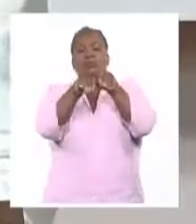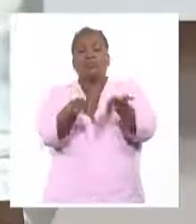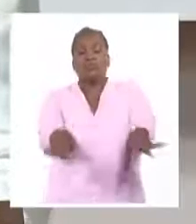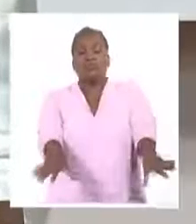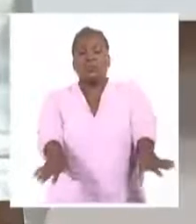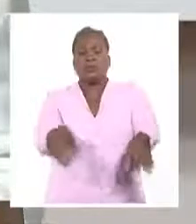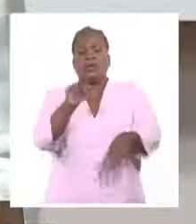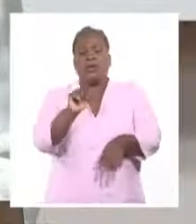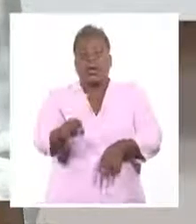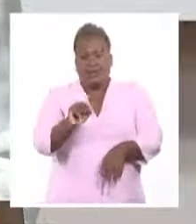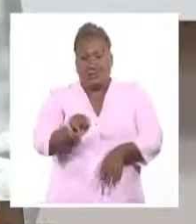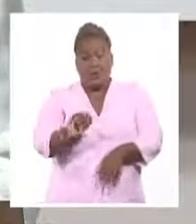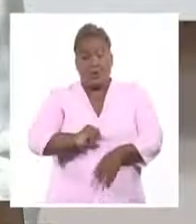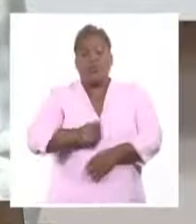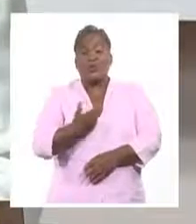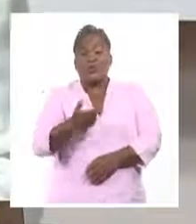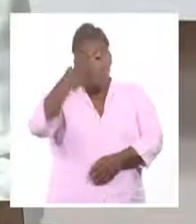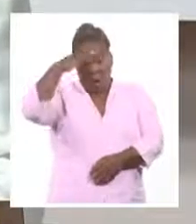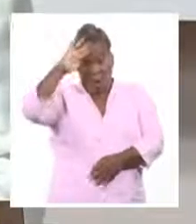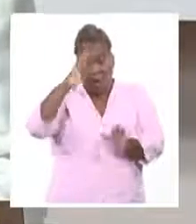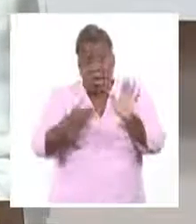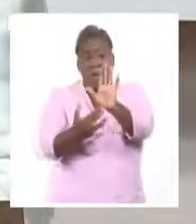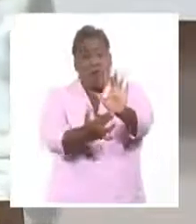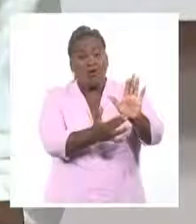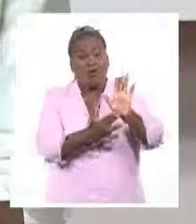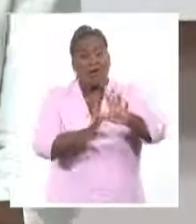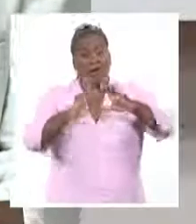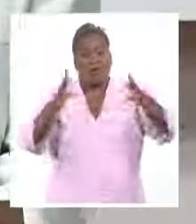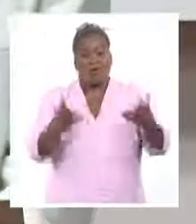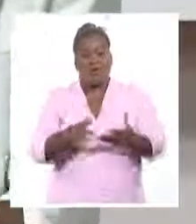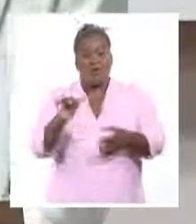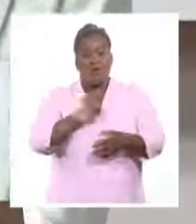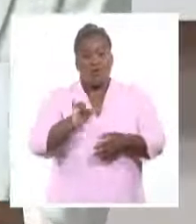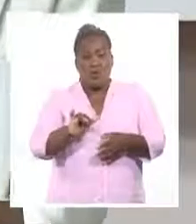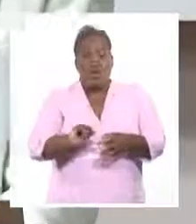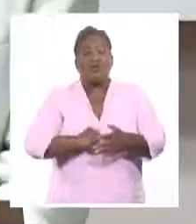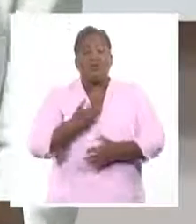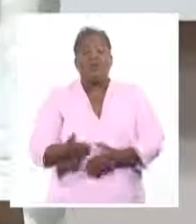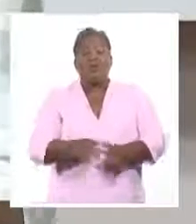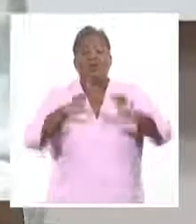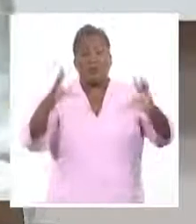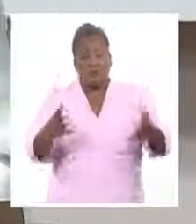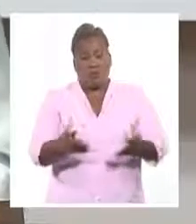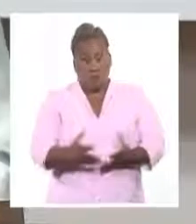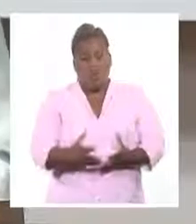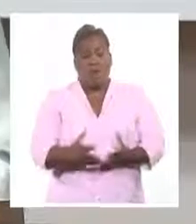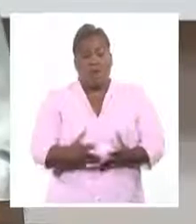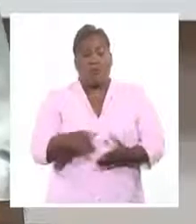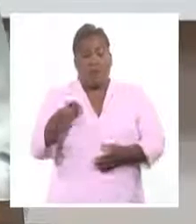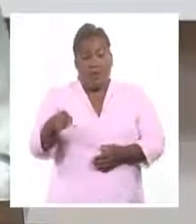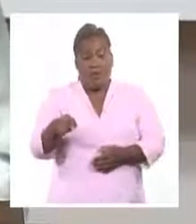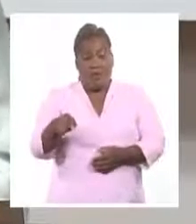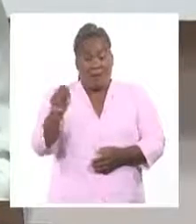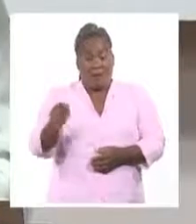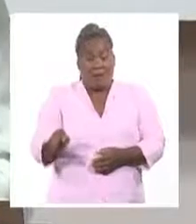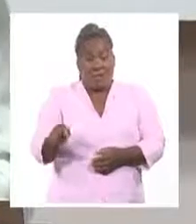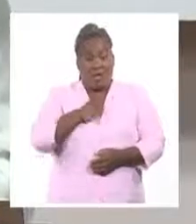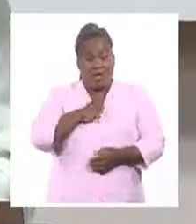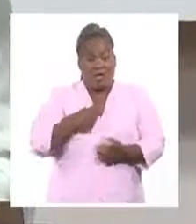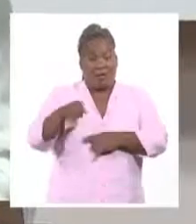la genuina y poderosa cultura cubana y también universal en todos los ámbitos para ganarle la pelea a la